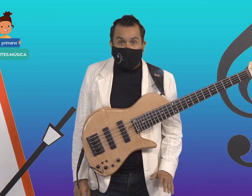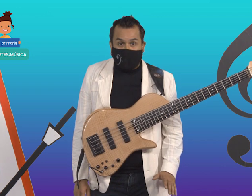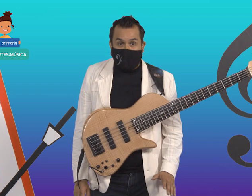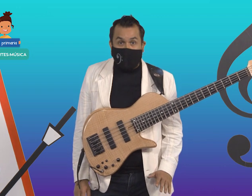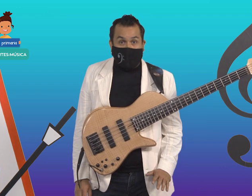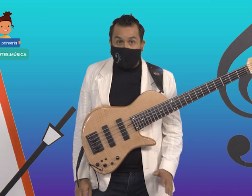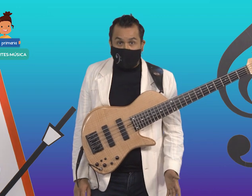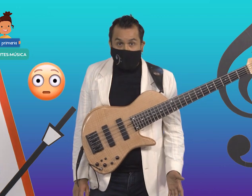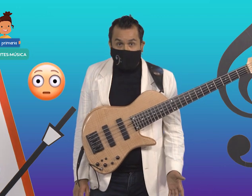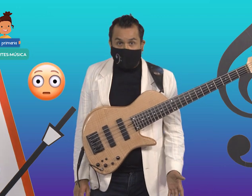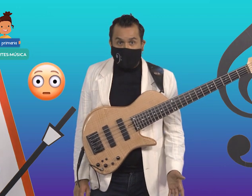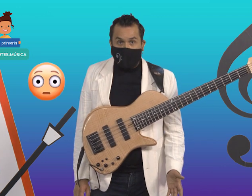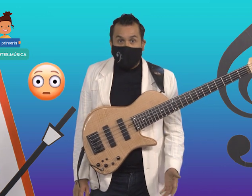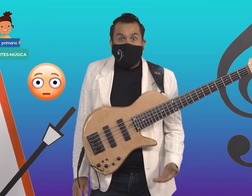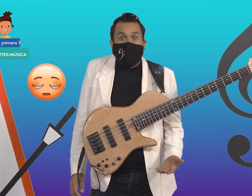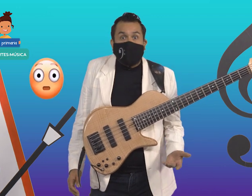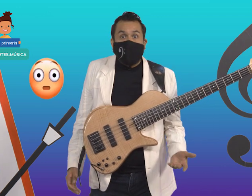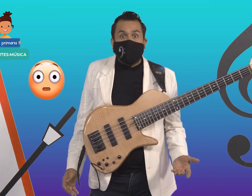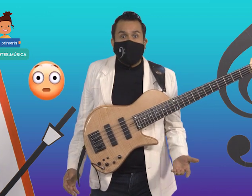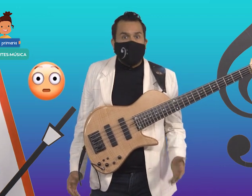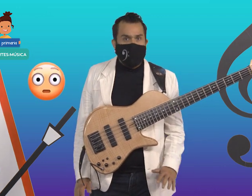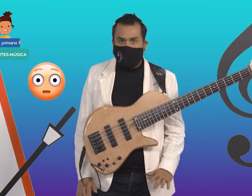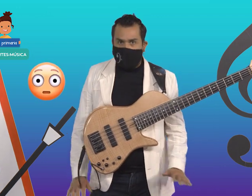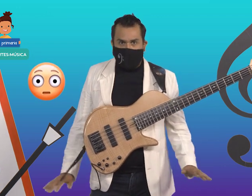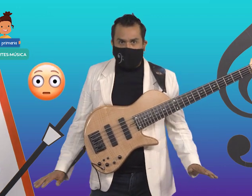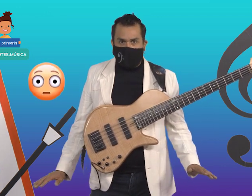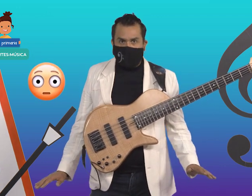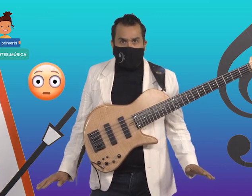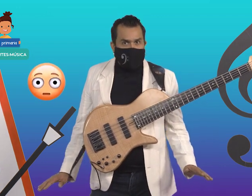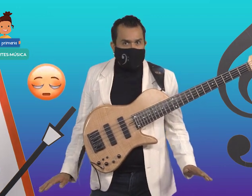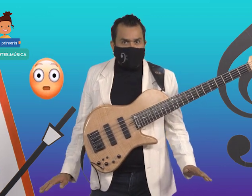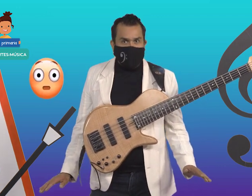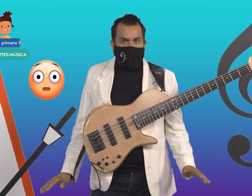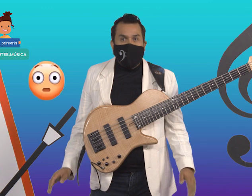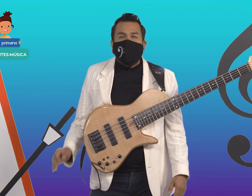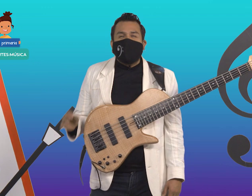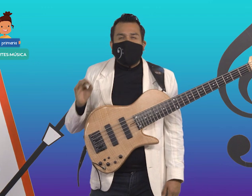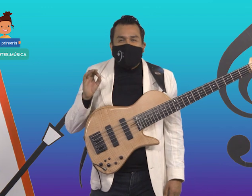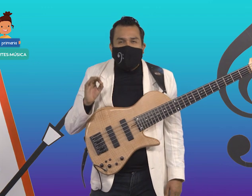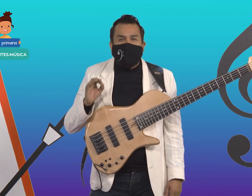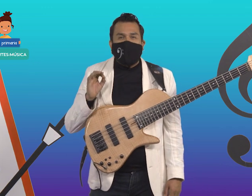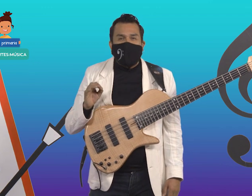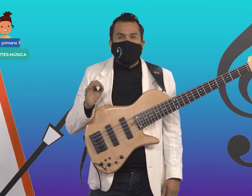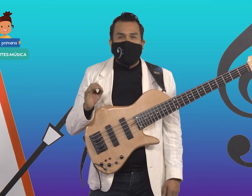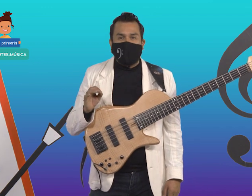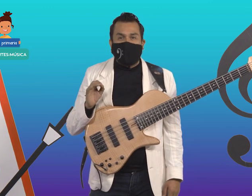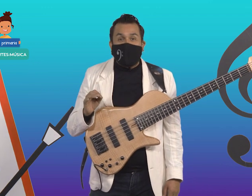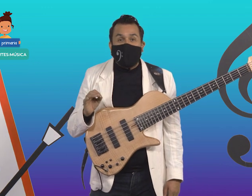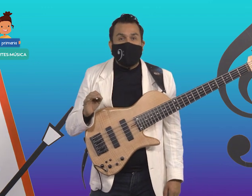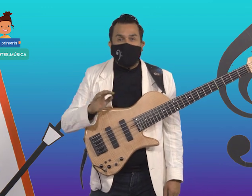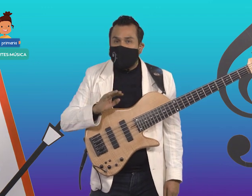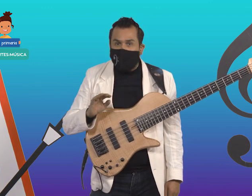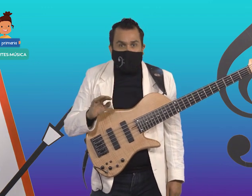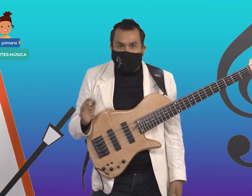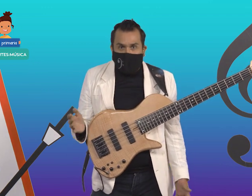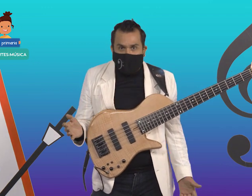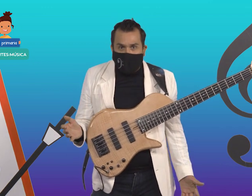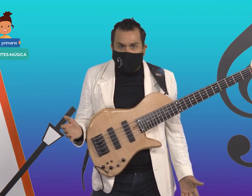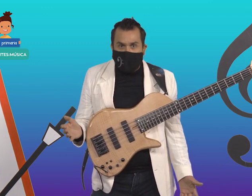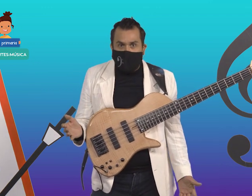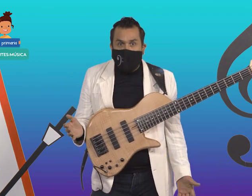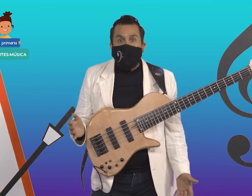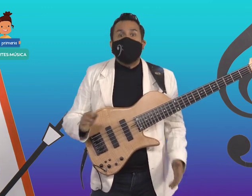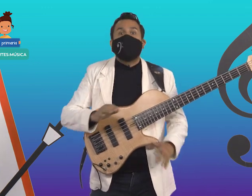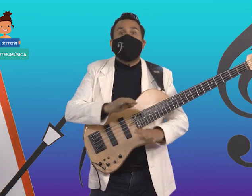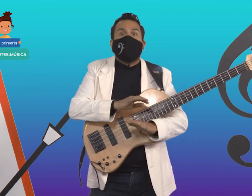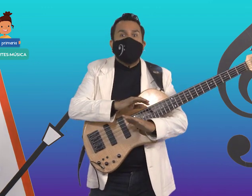igual de importante que el sonido, porque sin sonido no se podría hacer silencios. ¿Se imaginan si las canciones no tuvieran